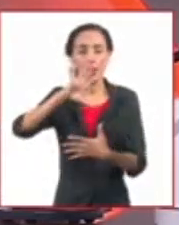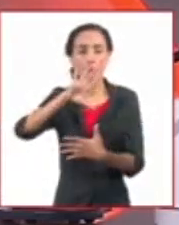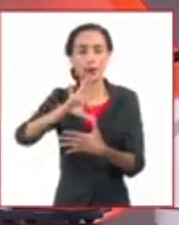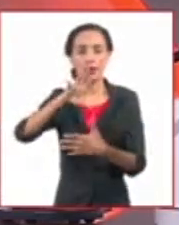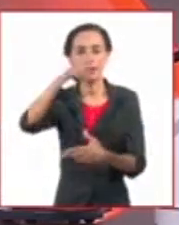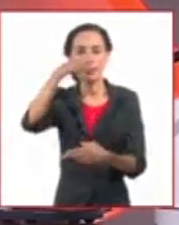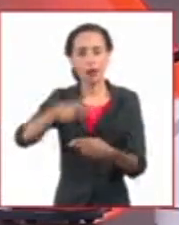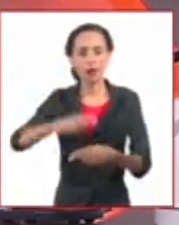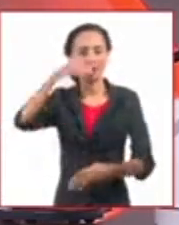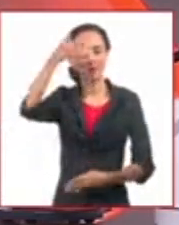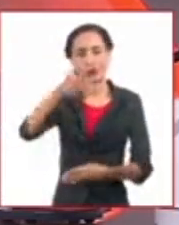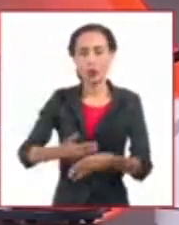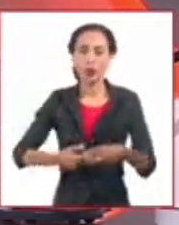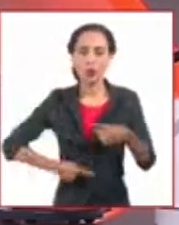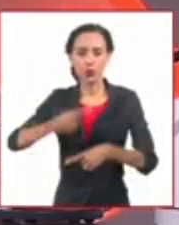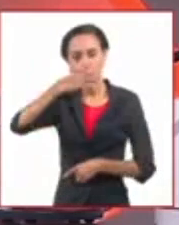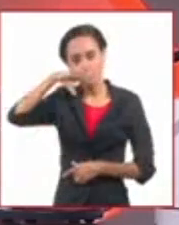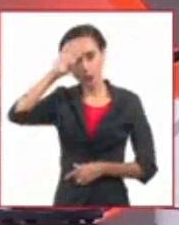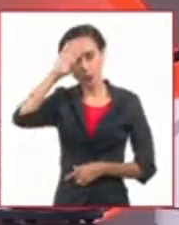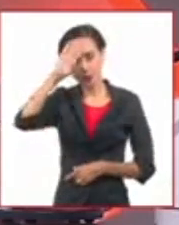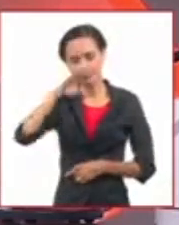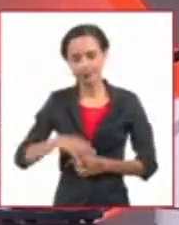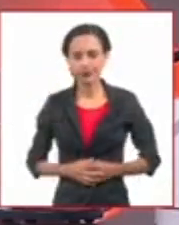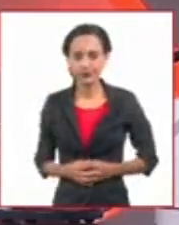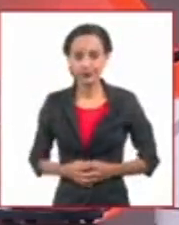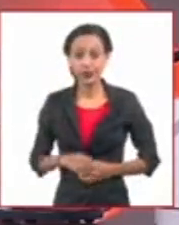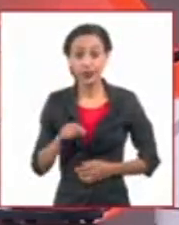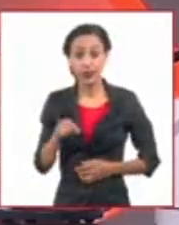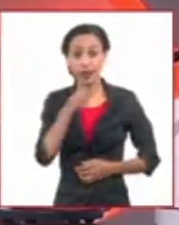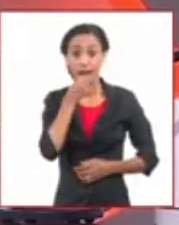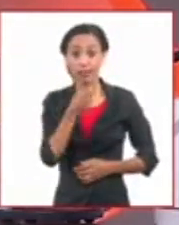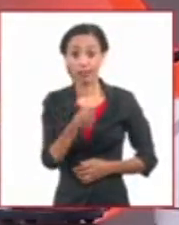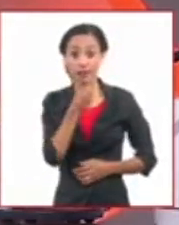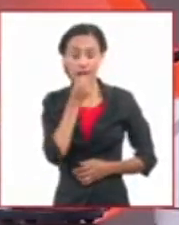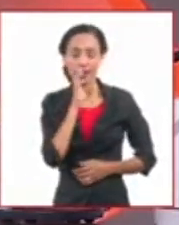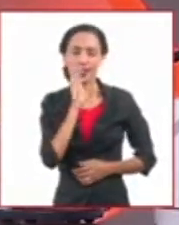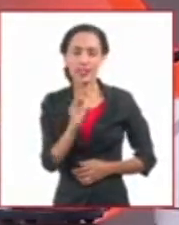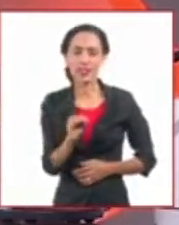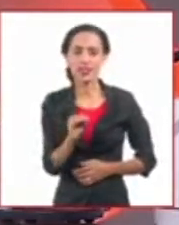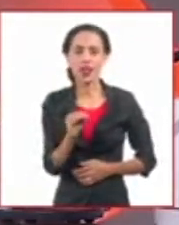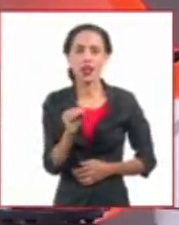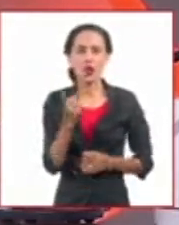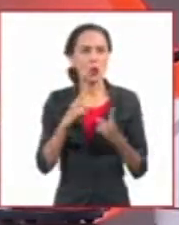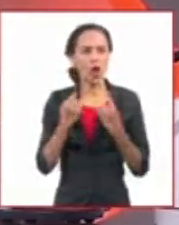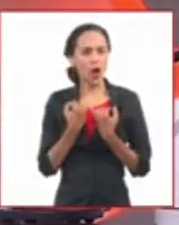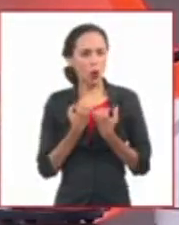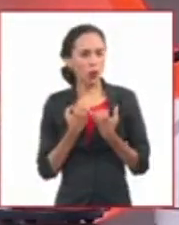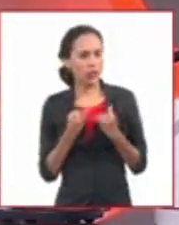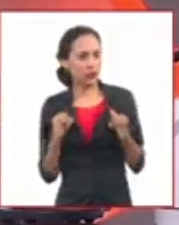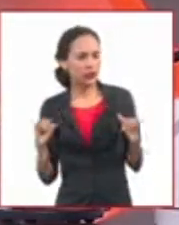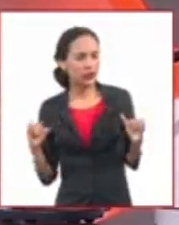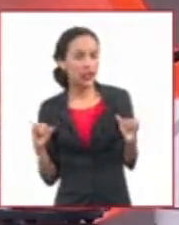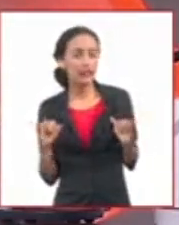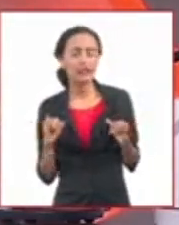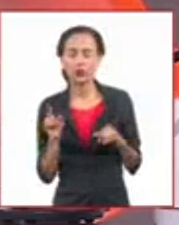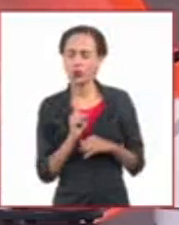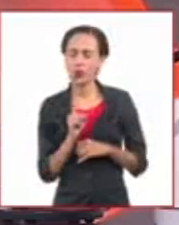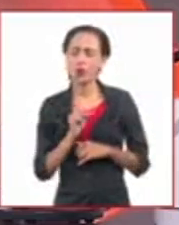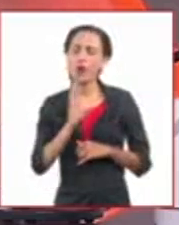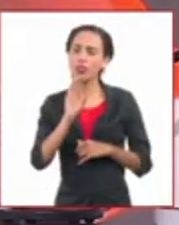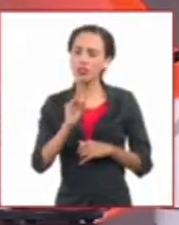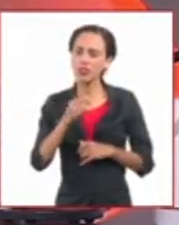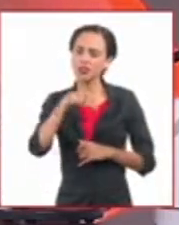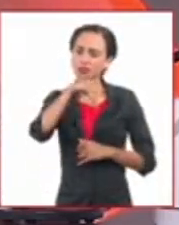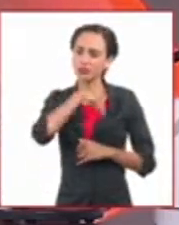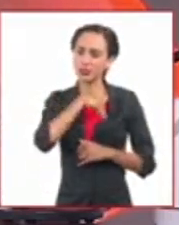bloqueo a cuba dice obrar en esta entrevista no es una postura individual aislada sino que refleja un sentir y ya lo verás